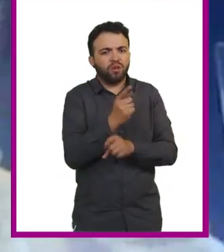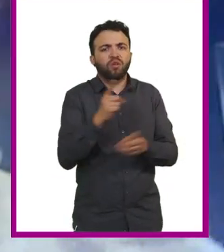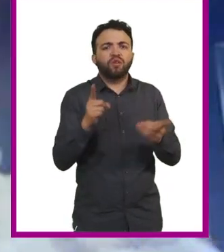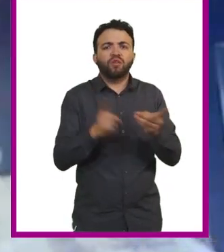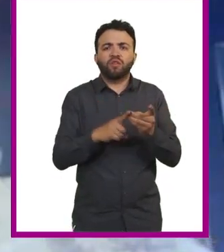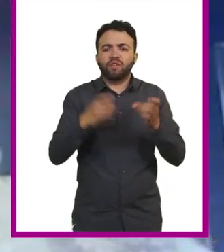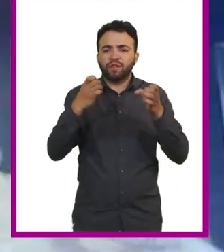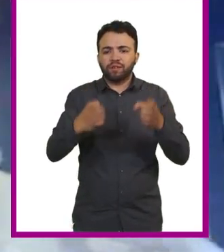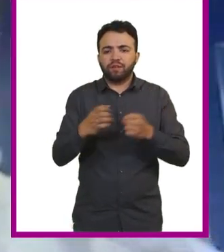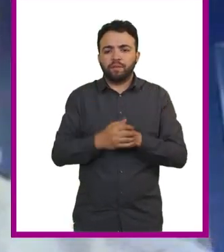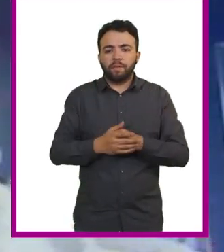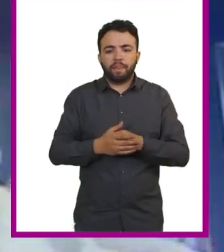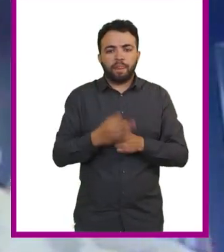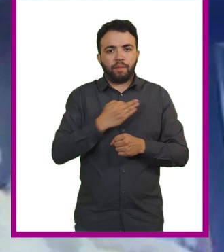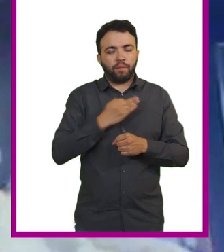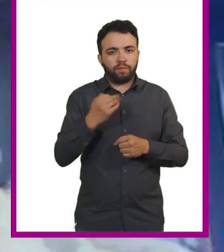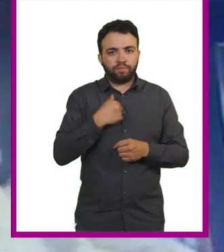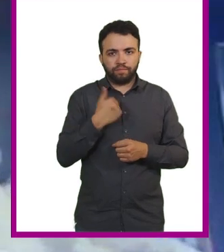Pues les comento que